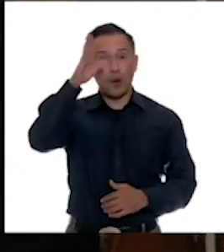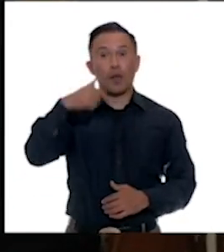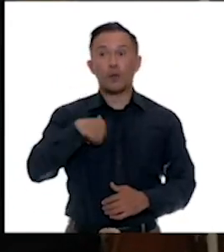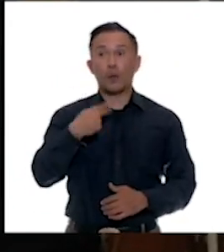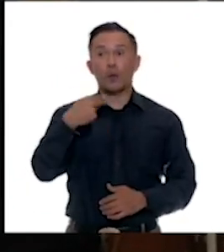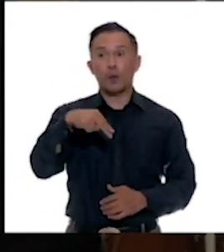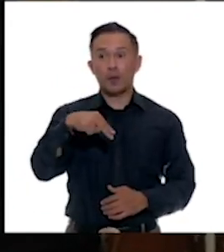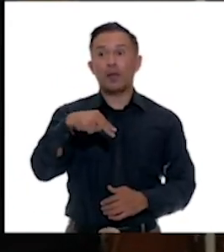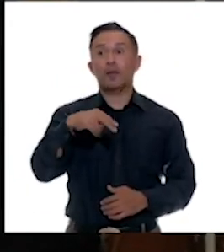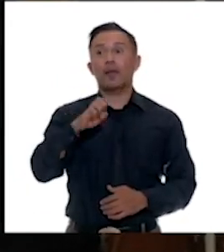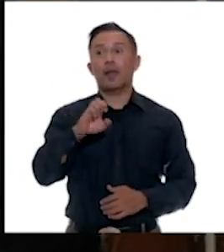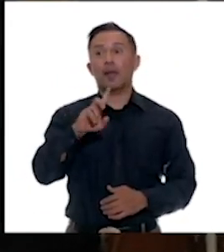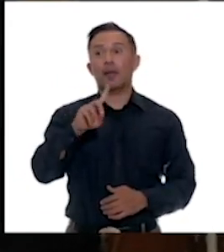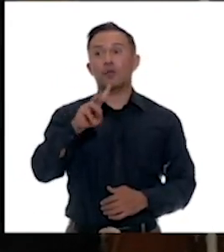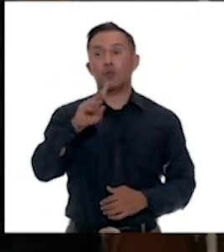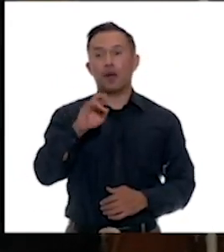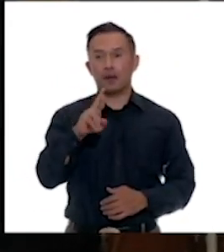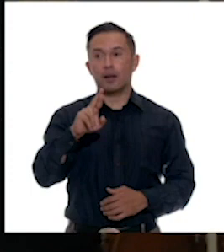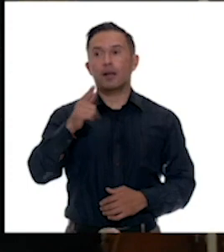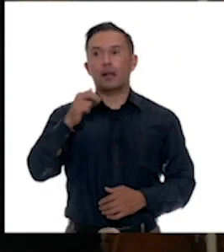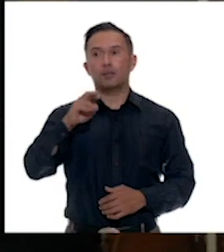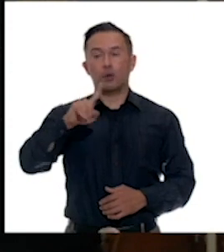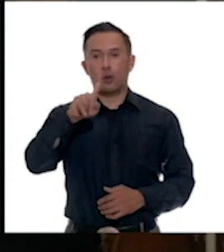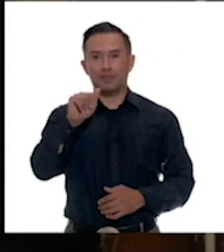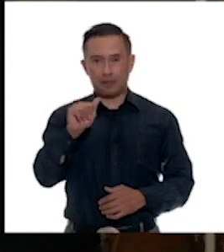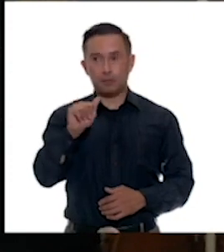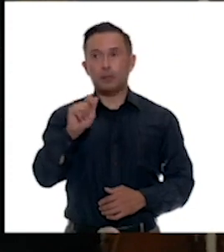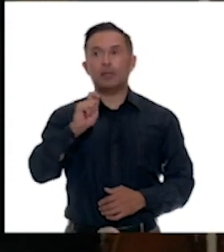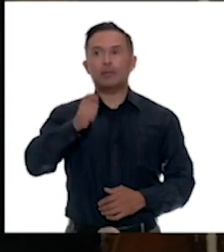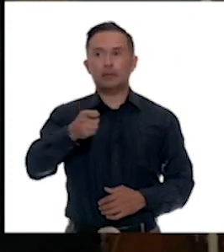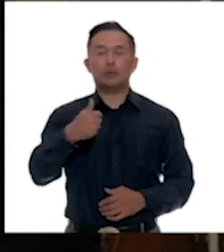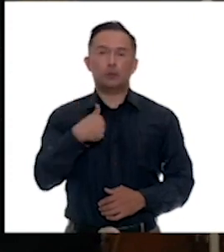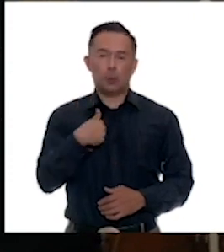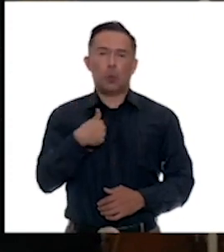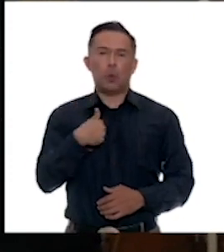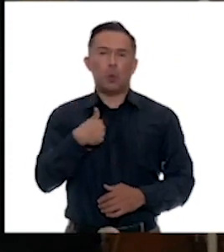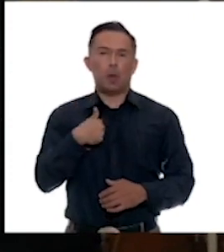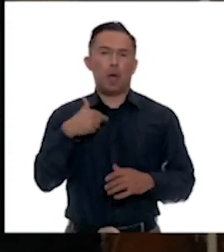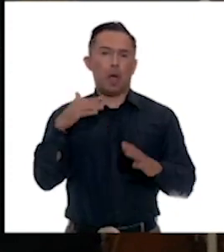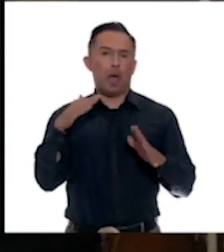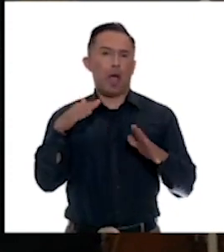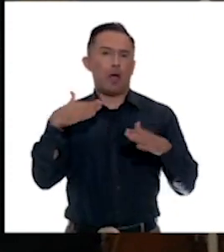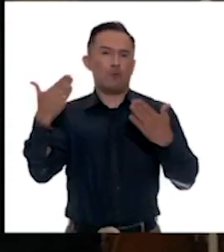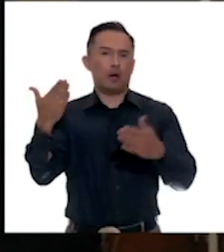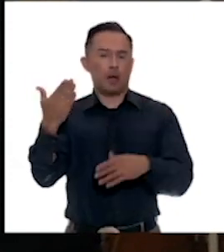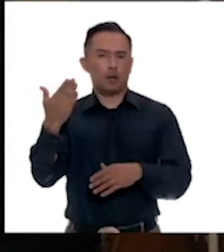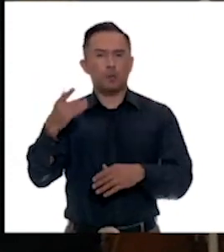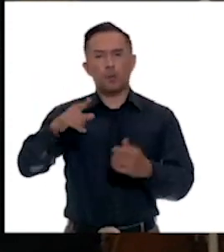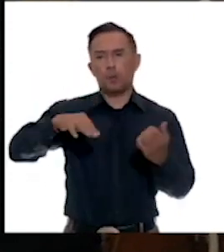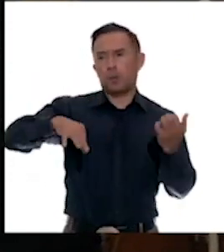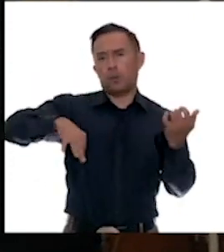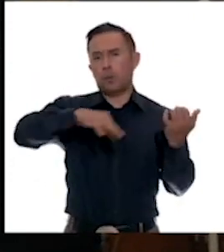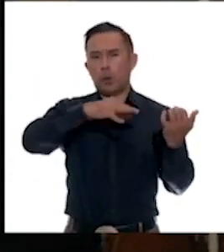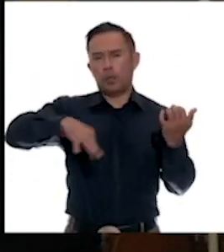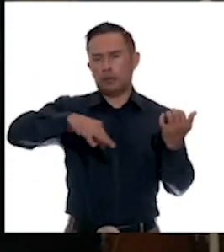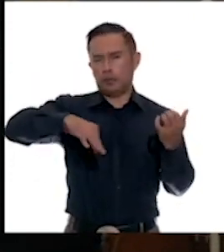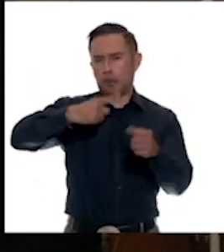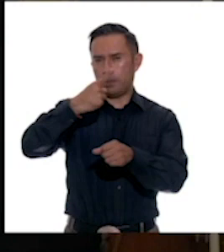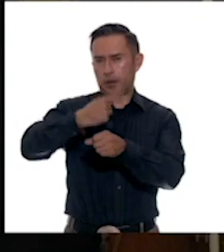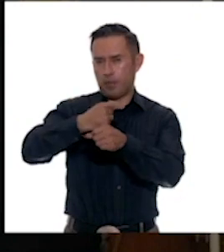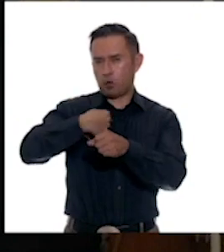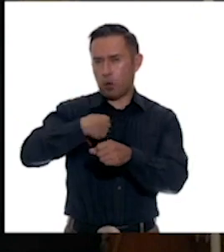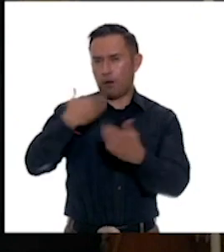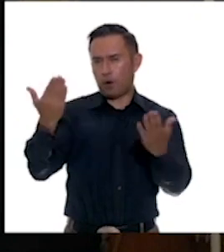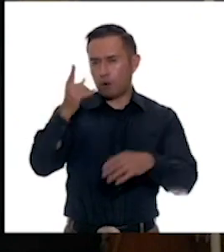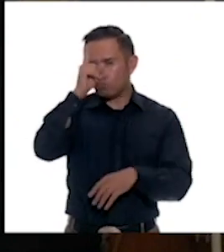Sosa. Soy asesor especializado externo de violines primeros. Llevo 12